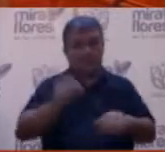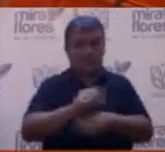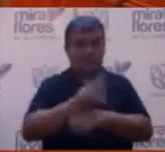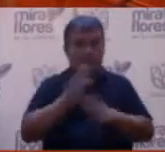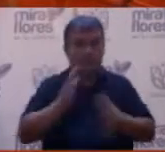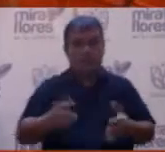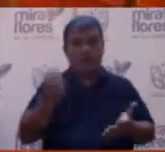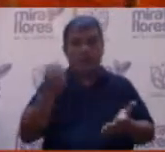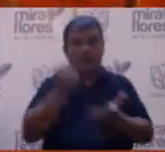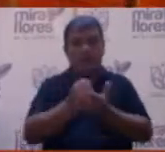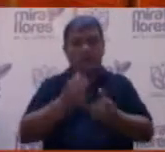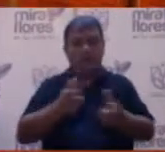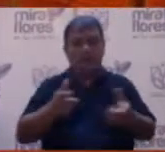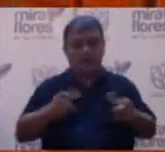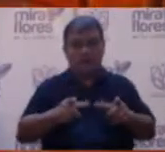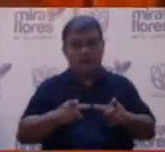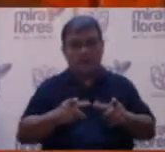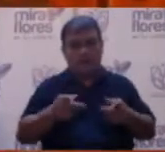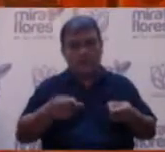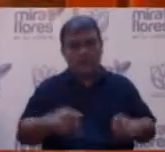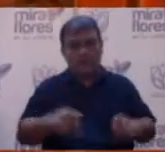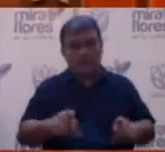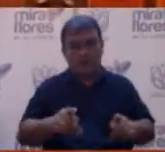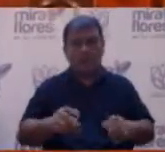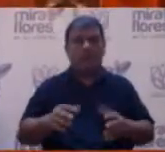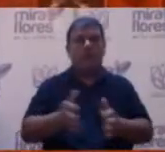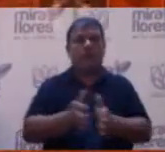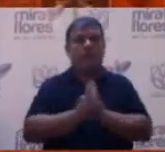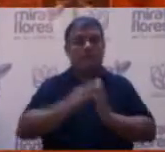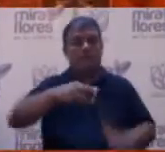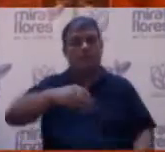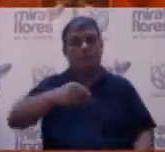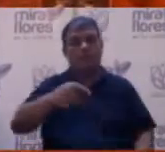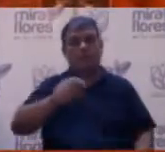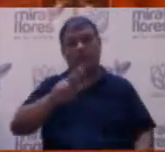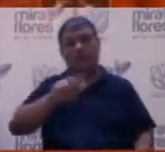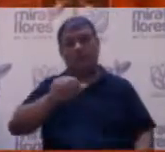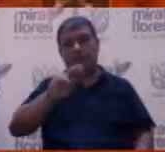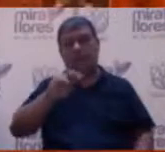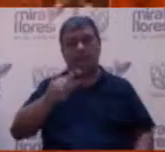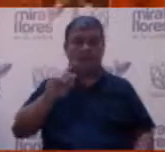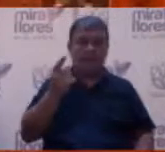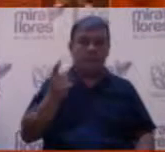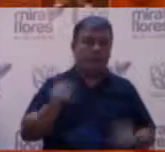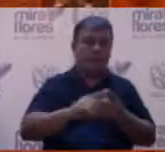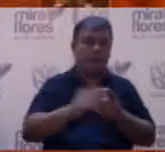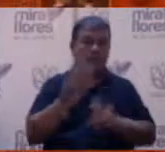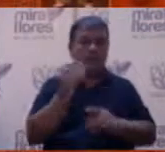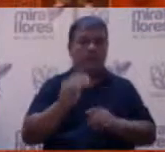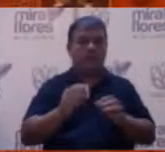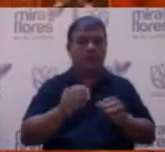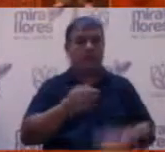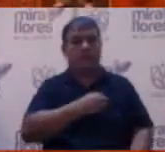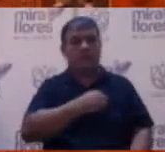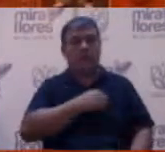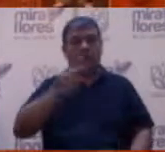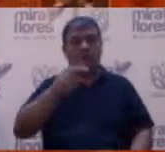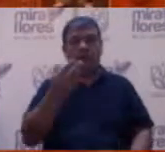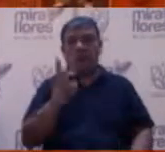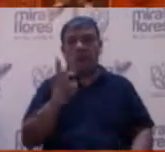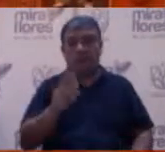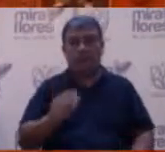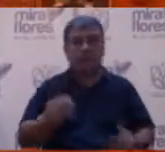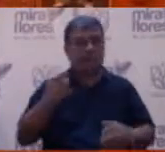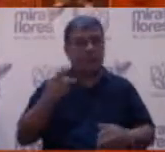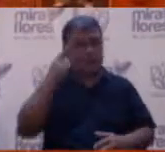la licencia solicitada por el regidor Martín Marcial Bustamante Castro del 1 al 15 de mayo de 2016